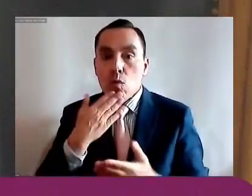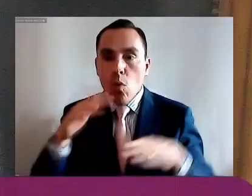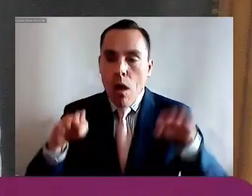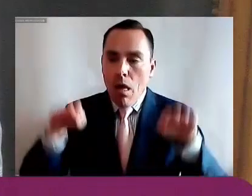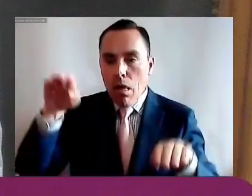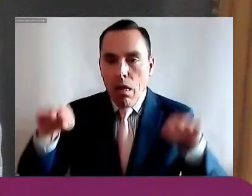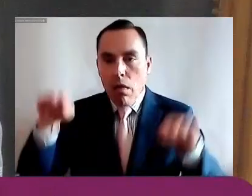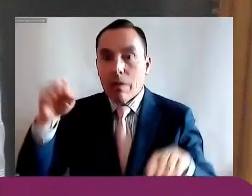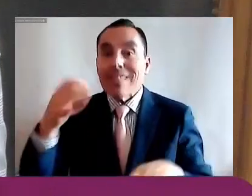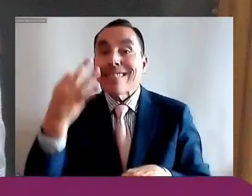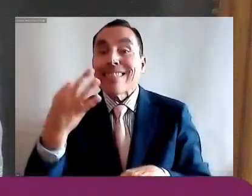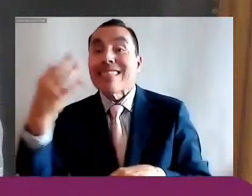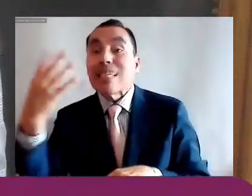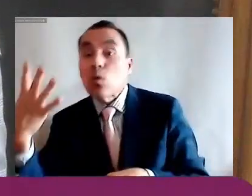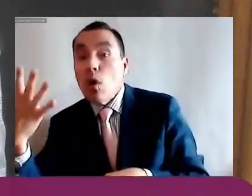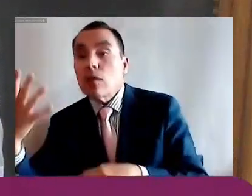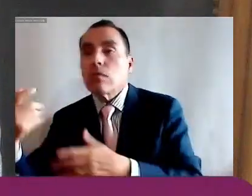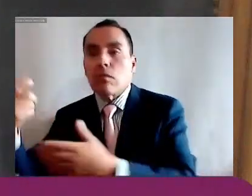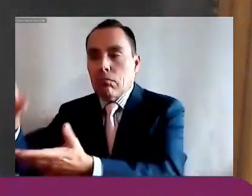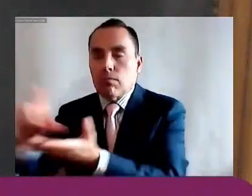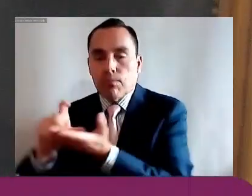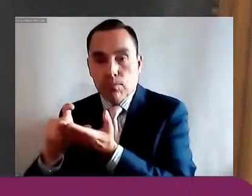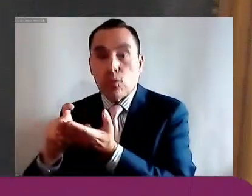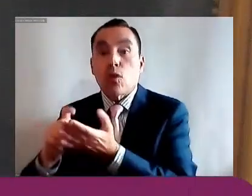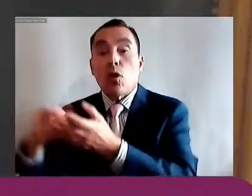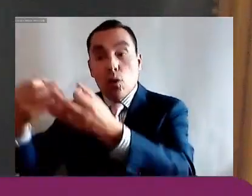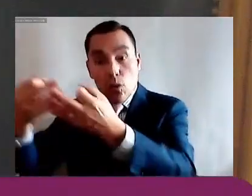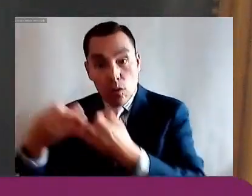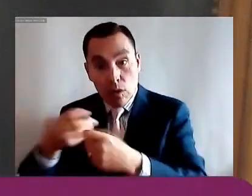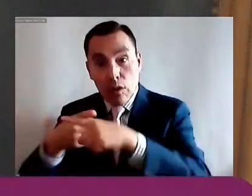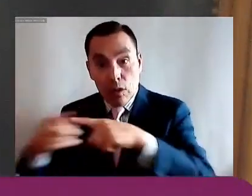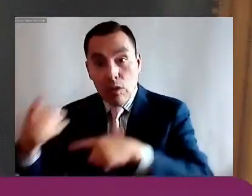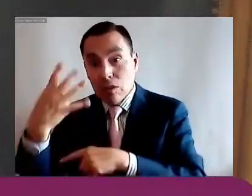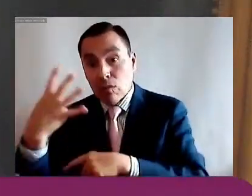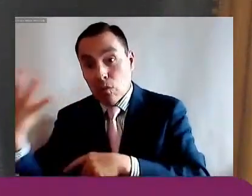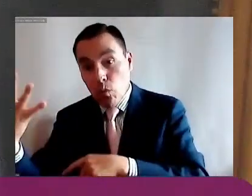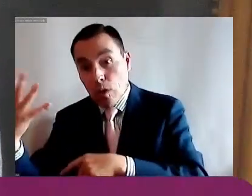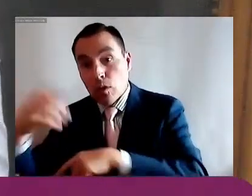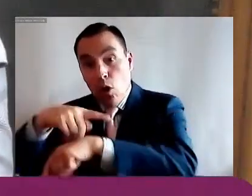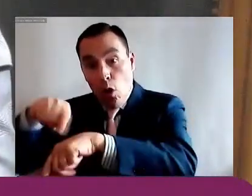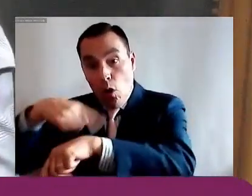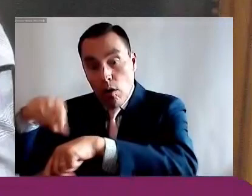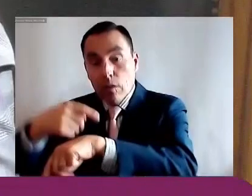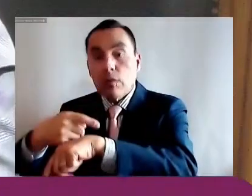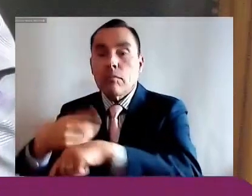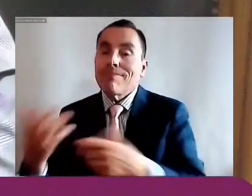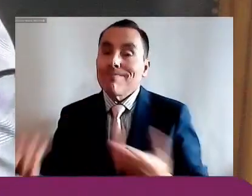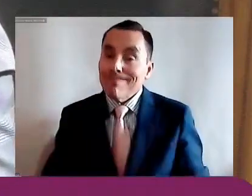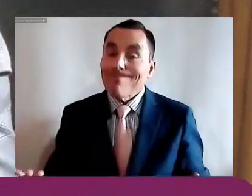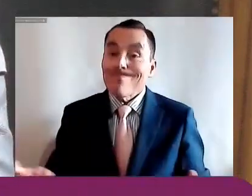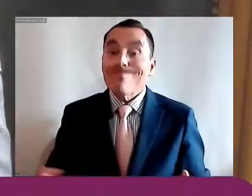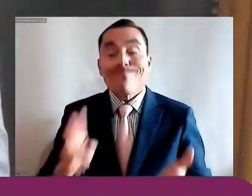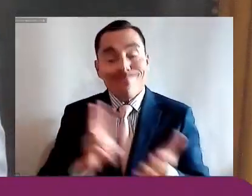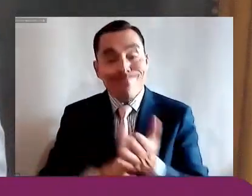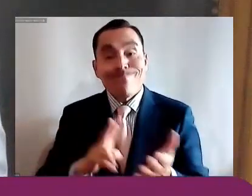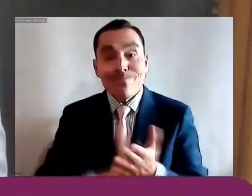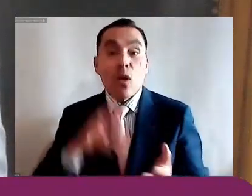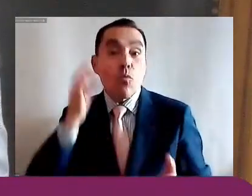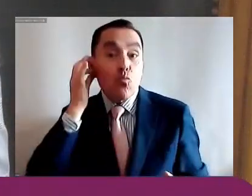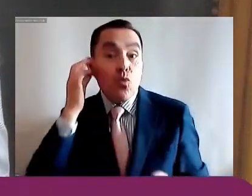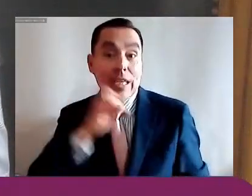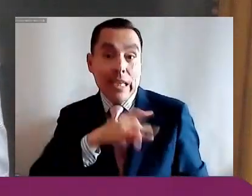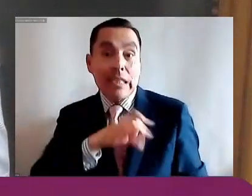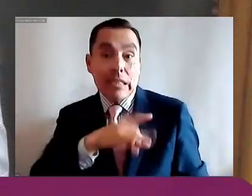34,6 al remunerado, totalizando una carga semanal de 54 horas. Es decir, las mujeres en Chile no solo dedican